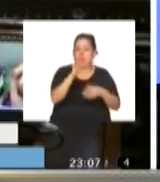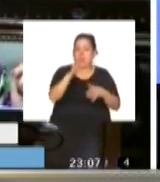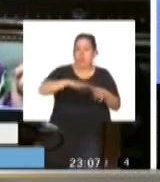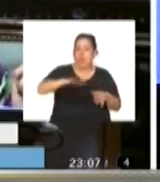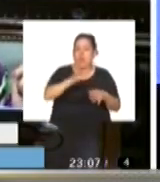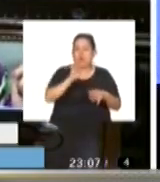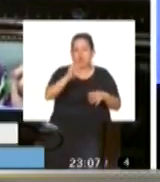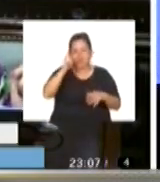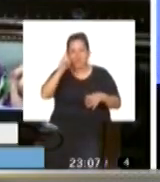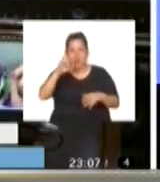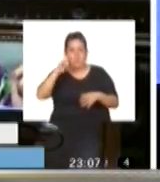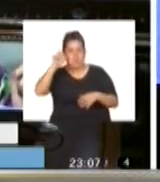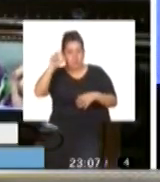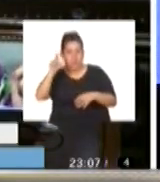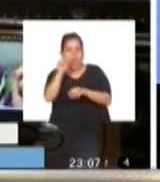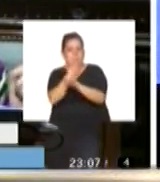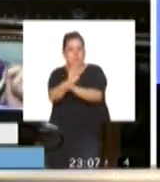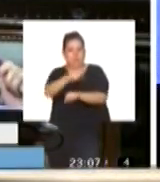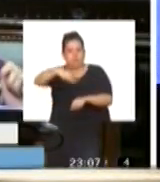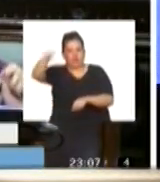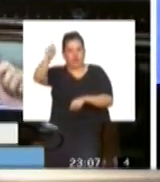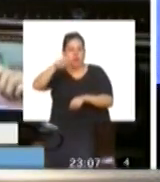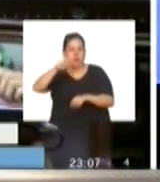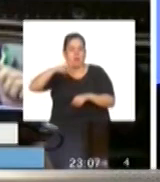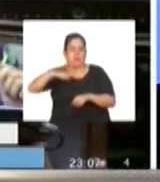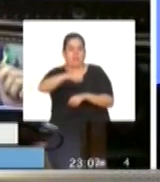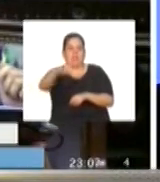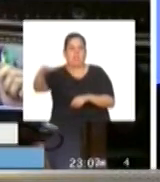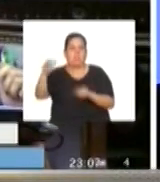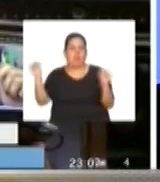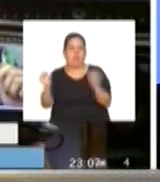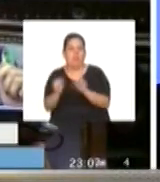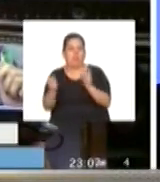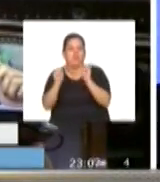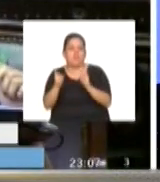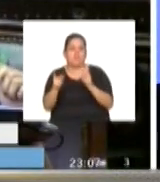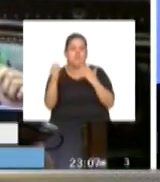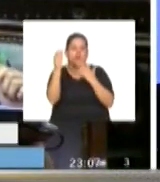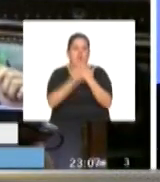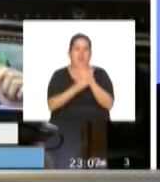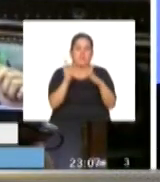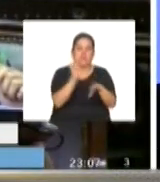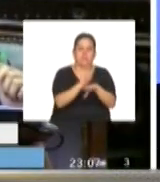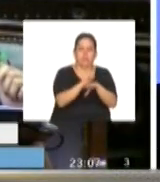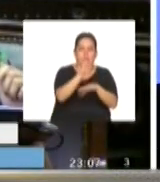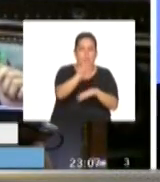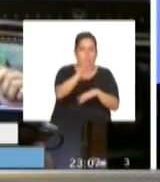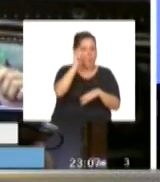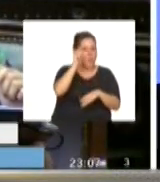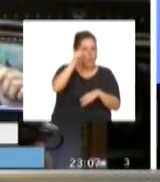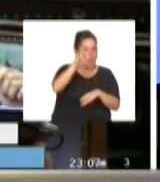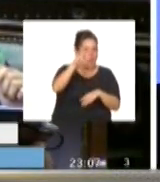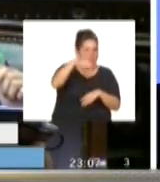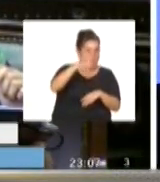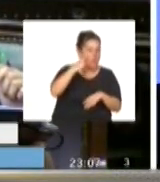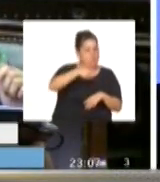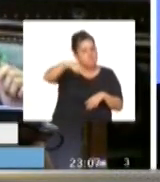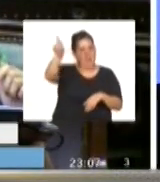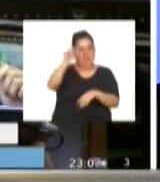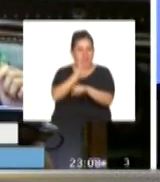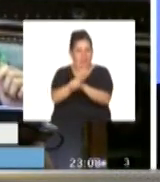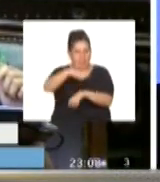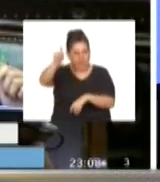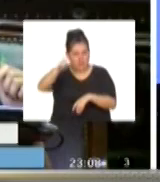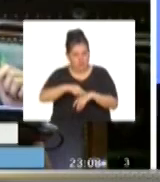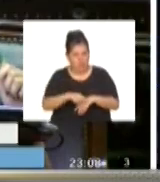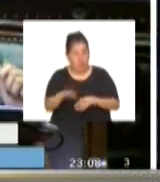ver. Yo te podés imaginar que mi conocimiento de la política previsional no es la más